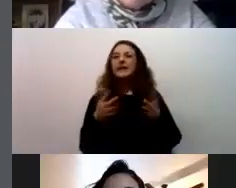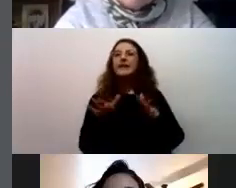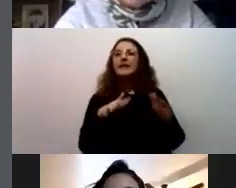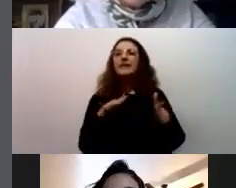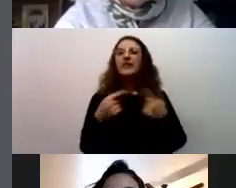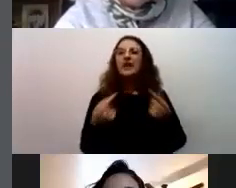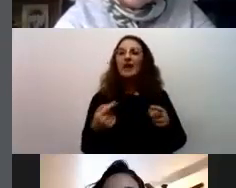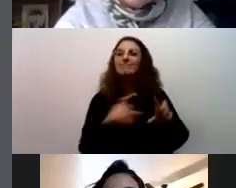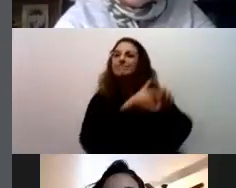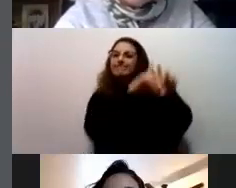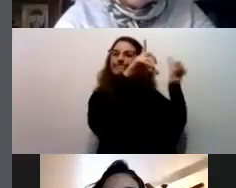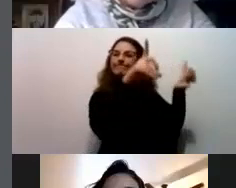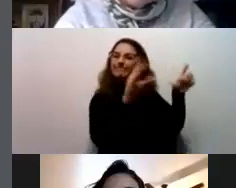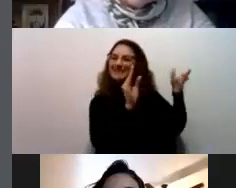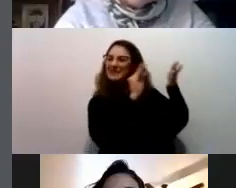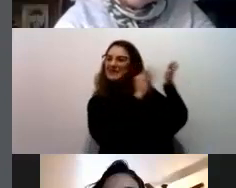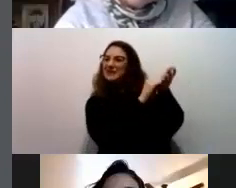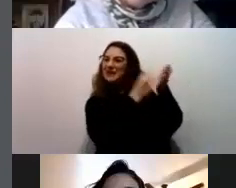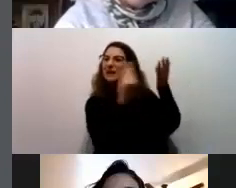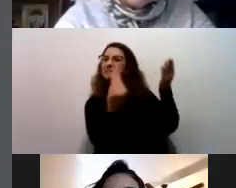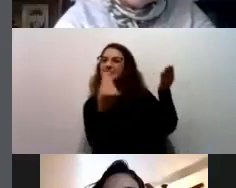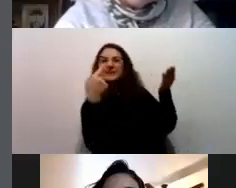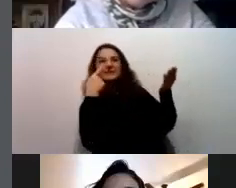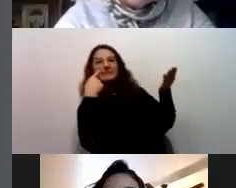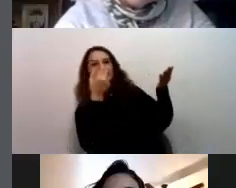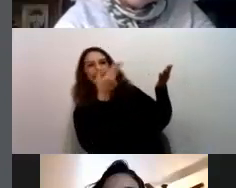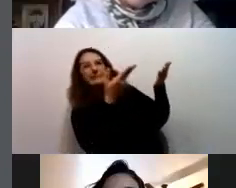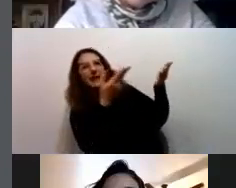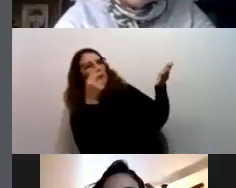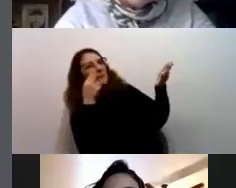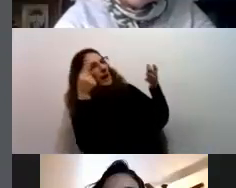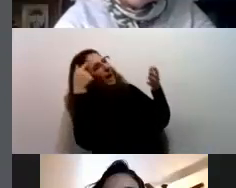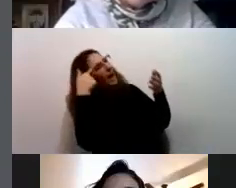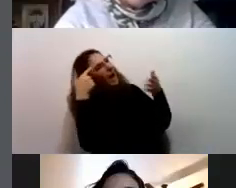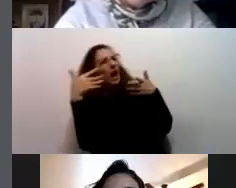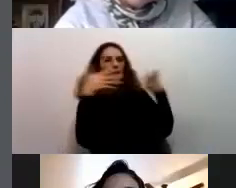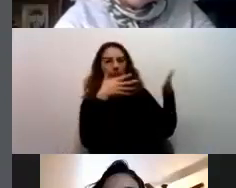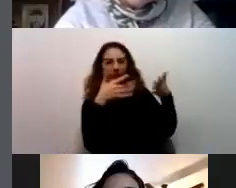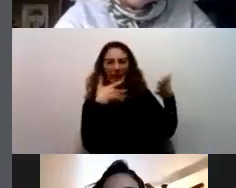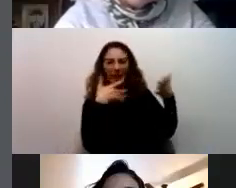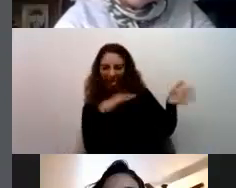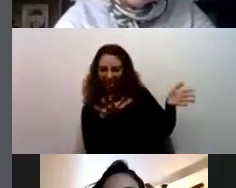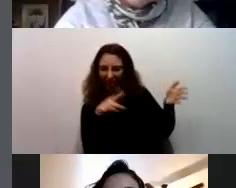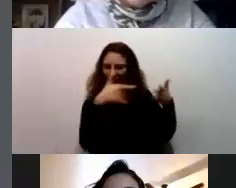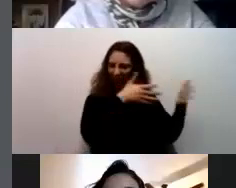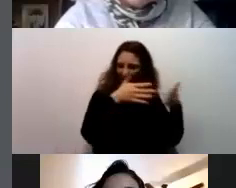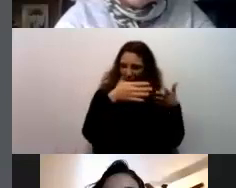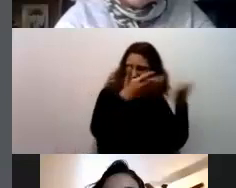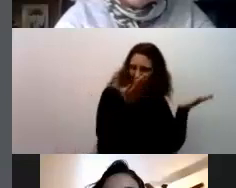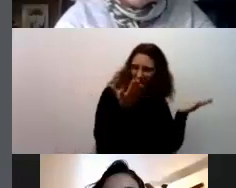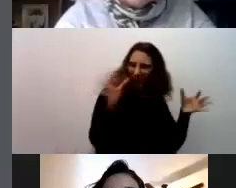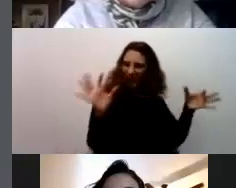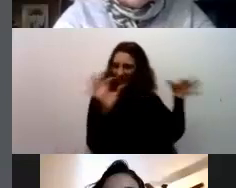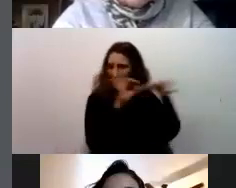una referencia. Debe servir a la orientación de las personas, a su comunicación y a la conexión con